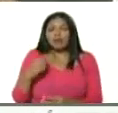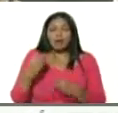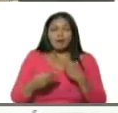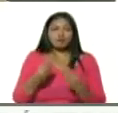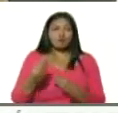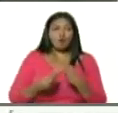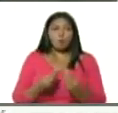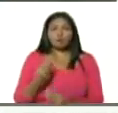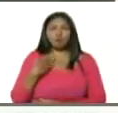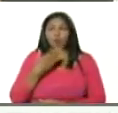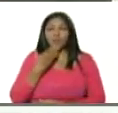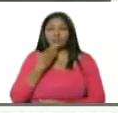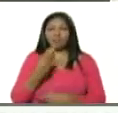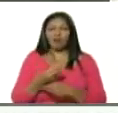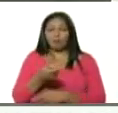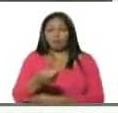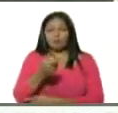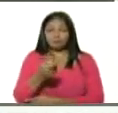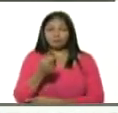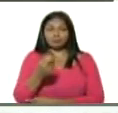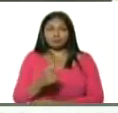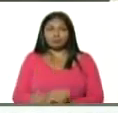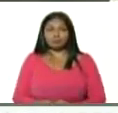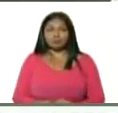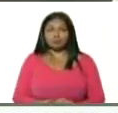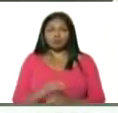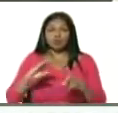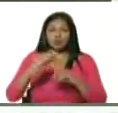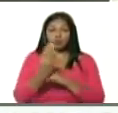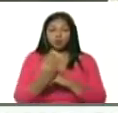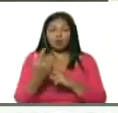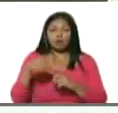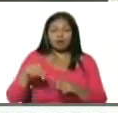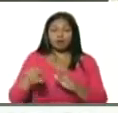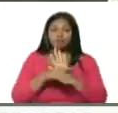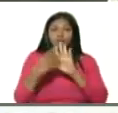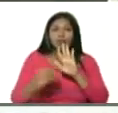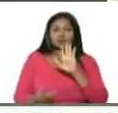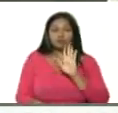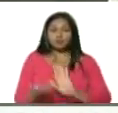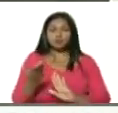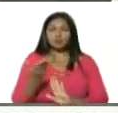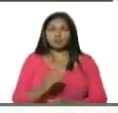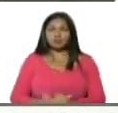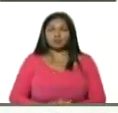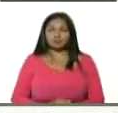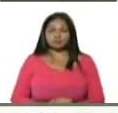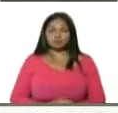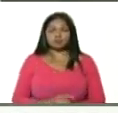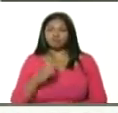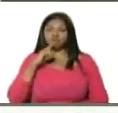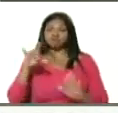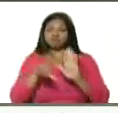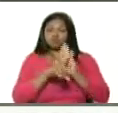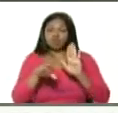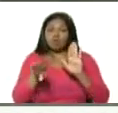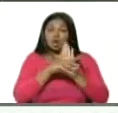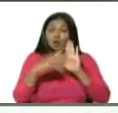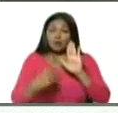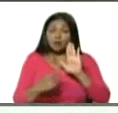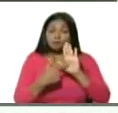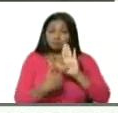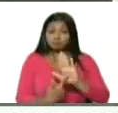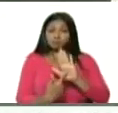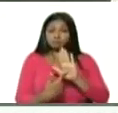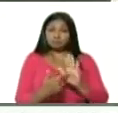el entretenimiento y la cultura son derechos fundamentales consagrados en nuestra Constitución. Así que el día de hoy